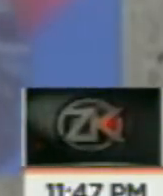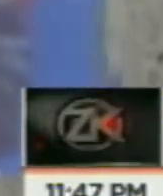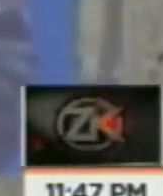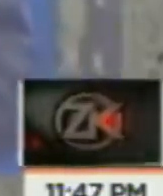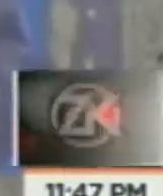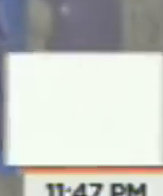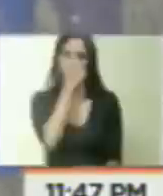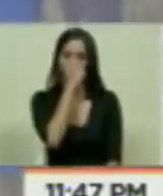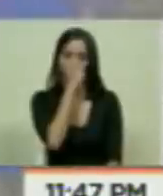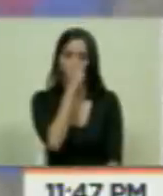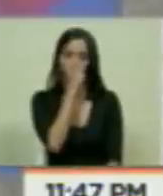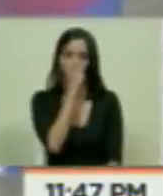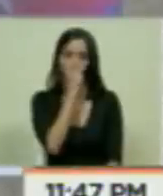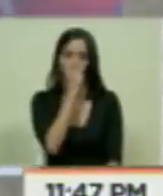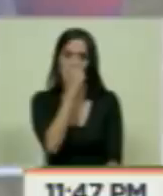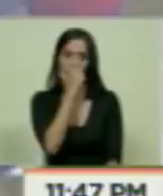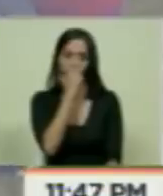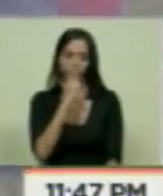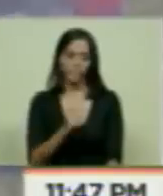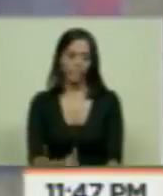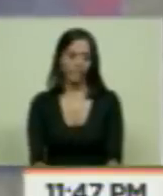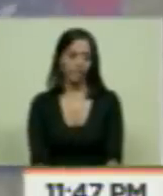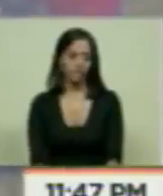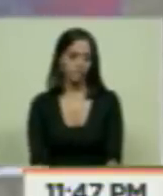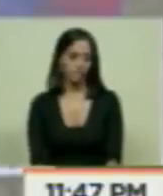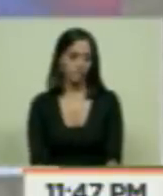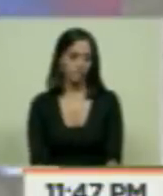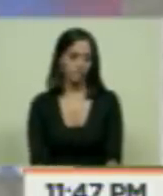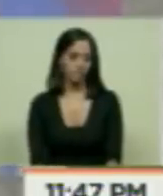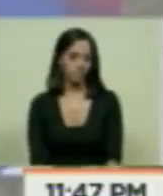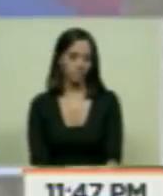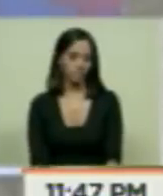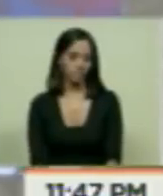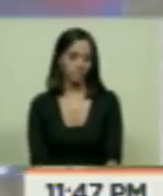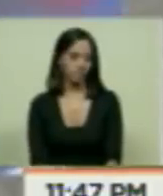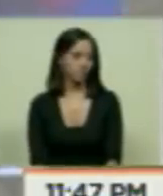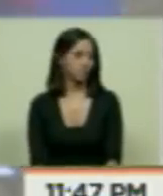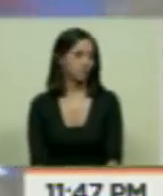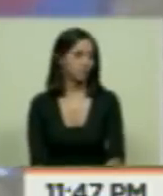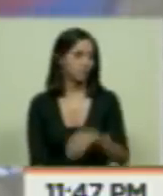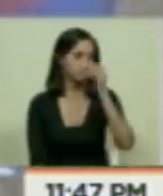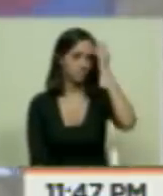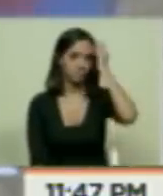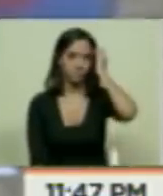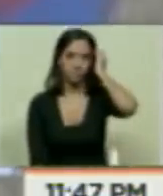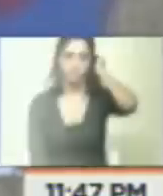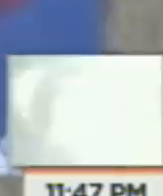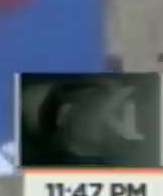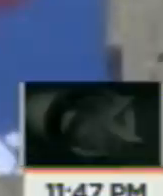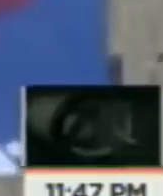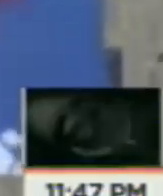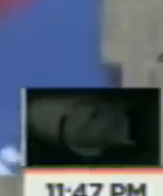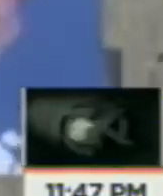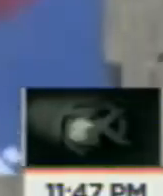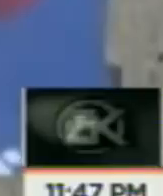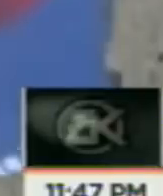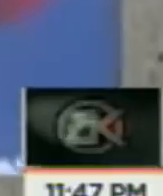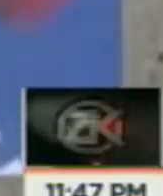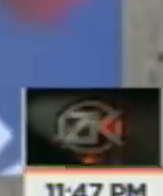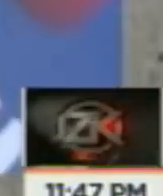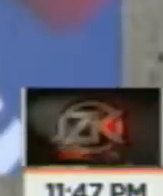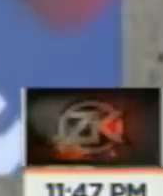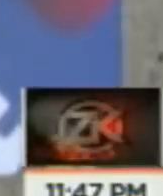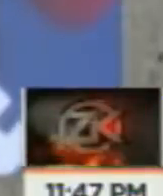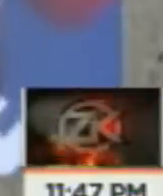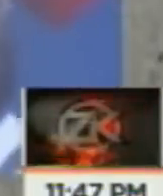Miren, en apenas 10 años hemos bajado la pobreza en más